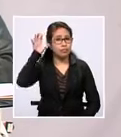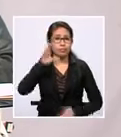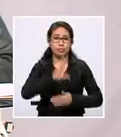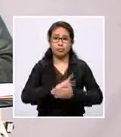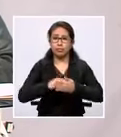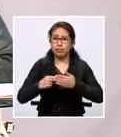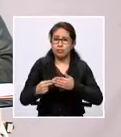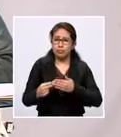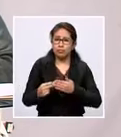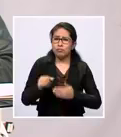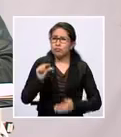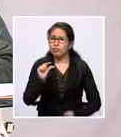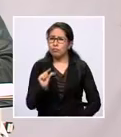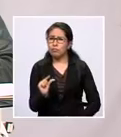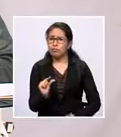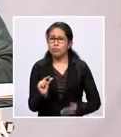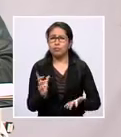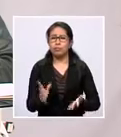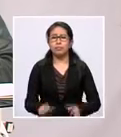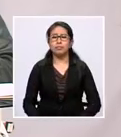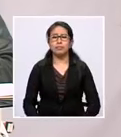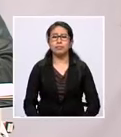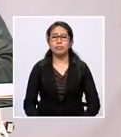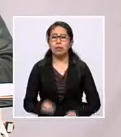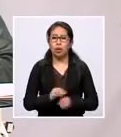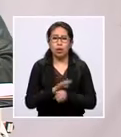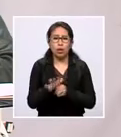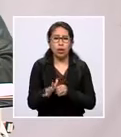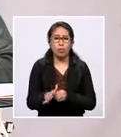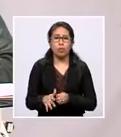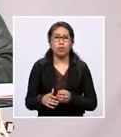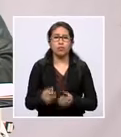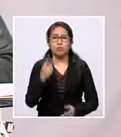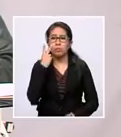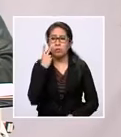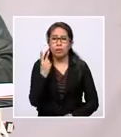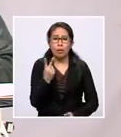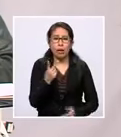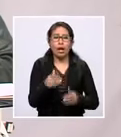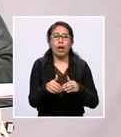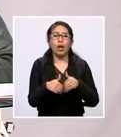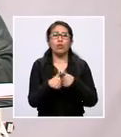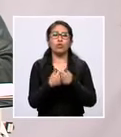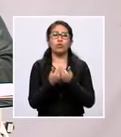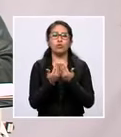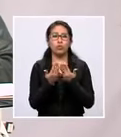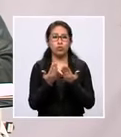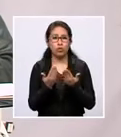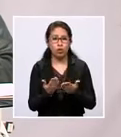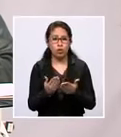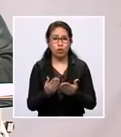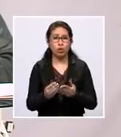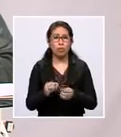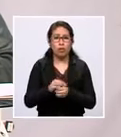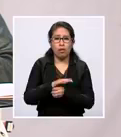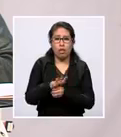que no estamos reportando qué casos tenemos que ver el comportamiento de la enfermedad